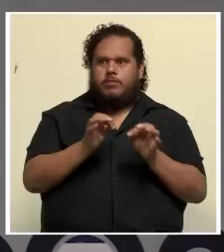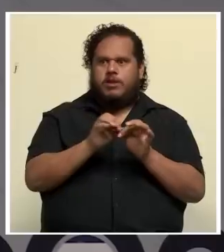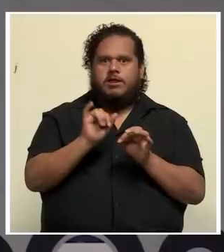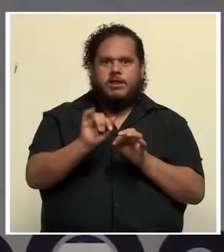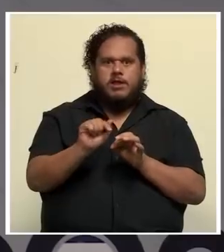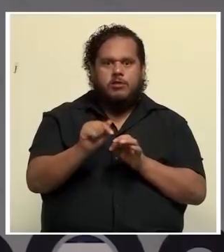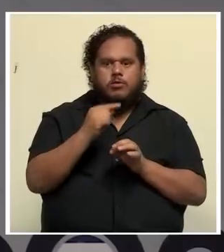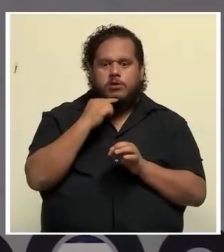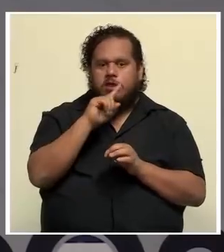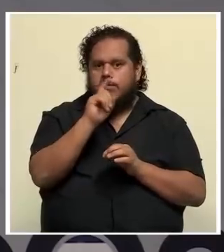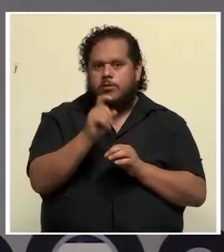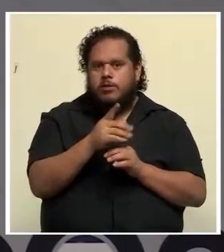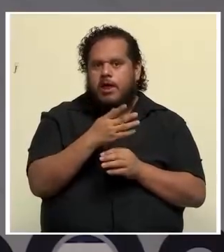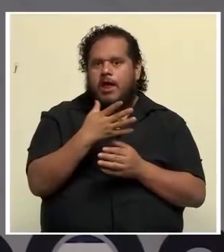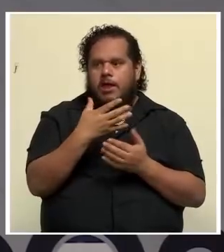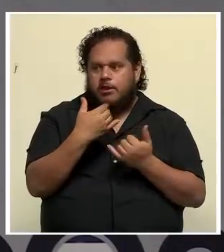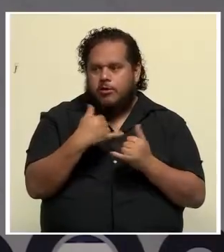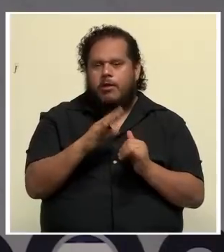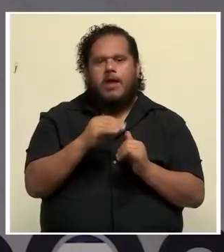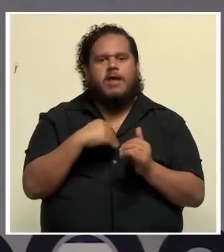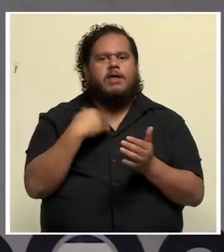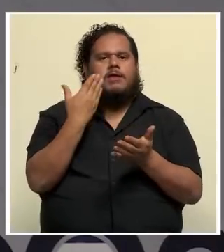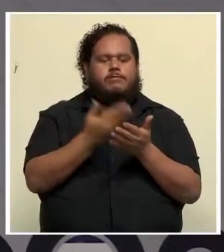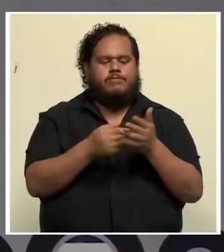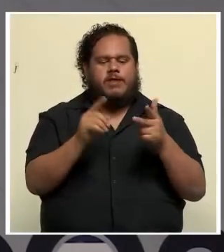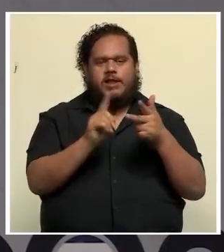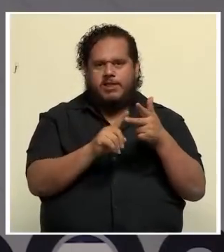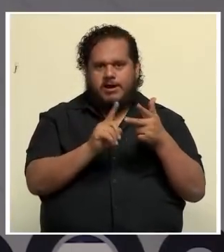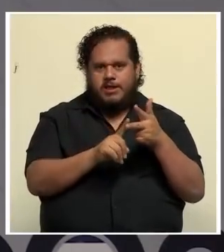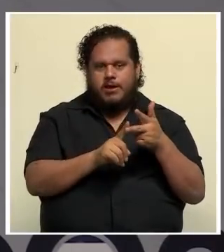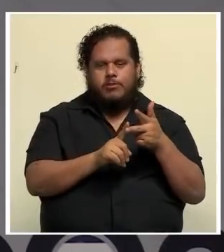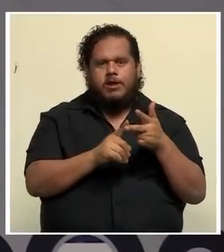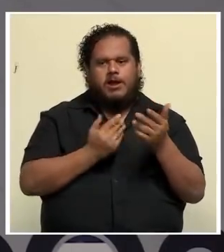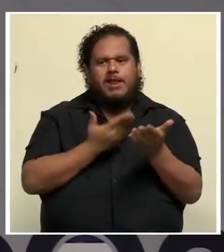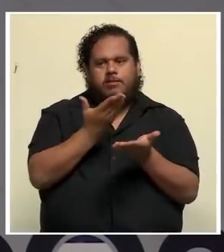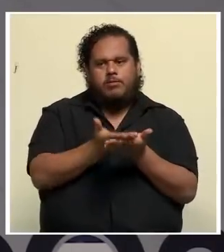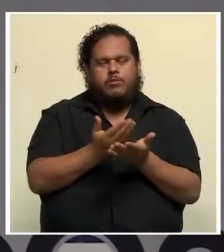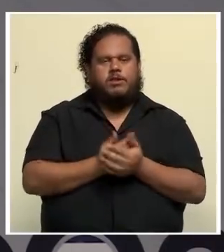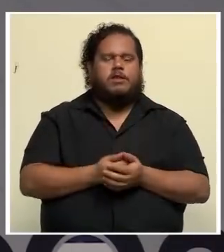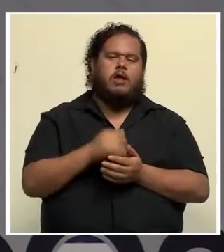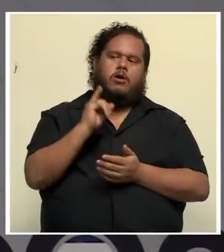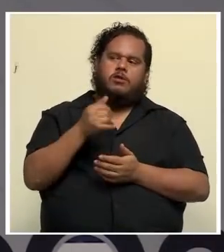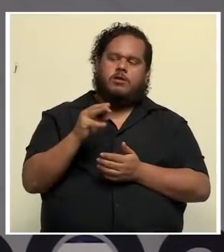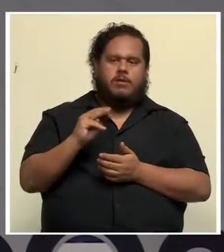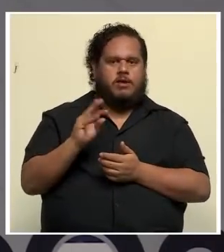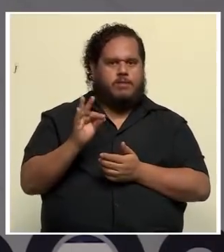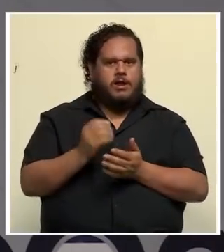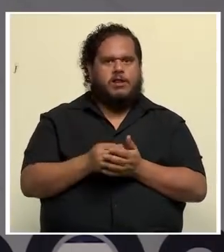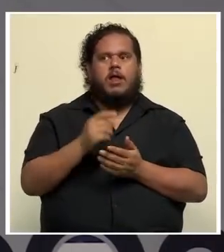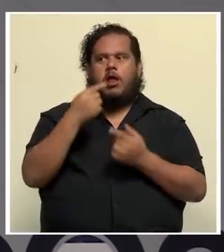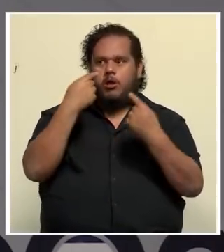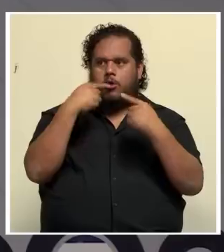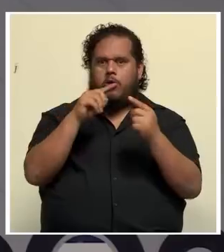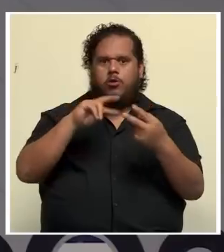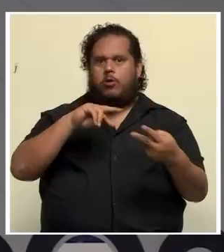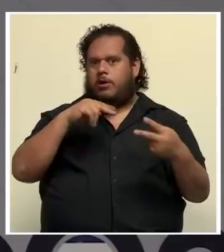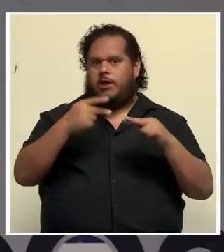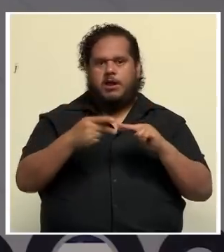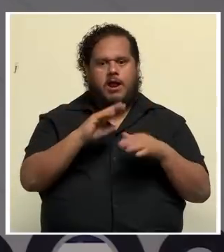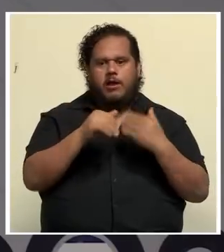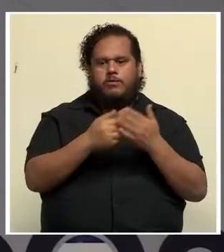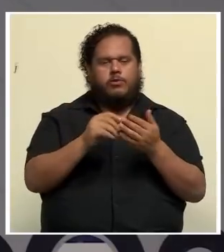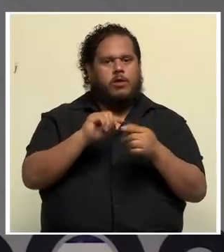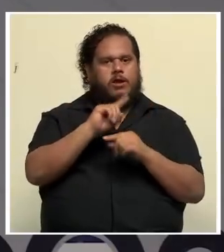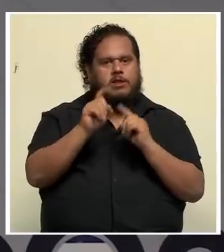es todavía, y cae con el tercer elemento, que es las propuestas. Don José María logró girar prácticamente en todas